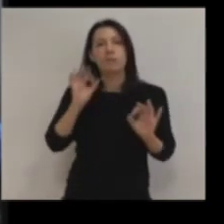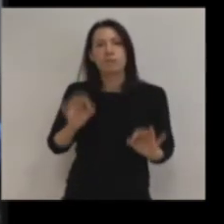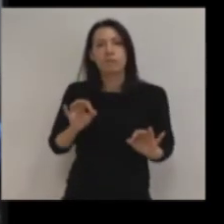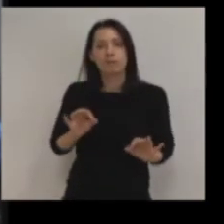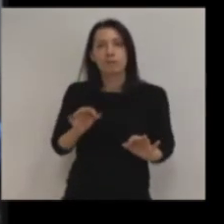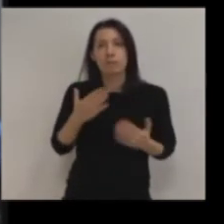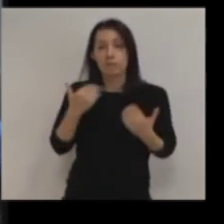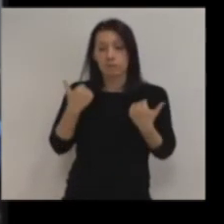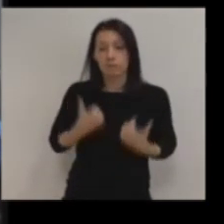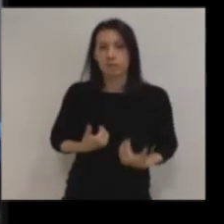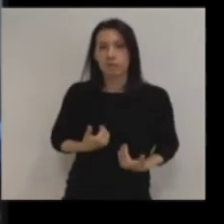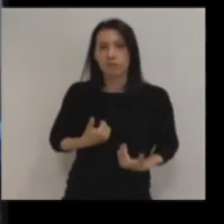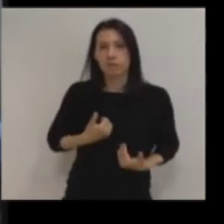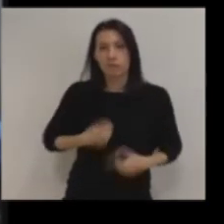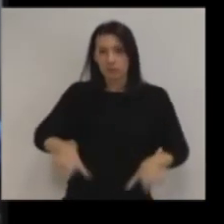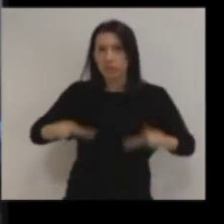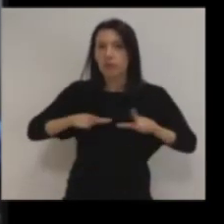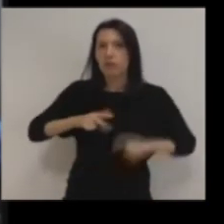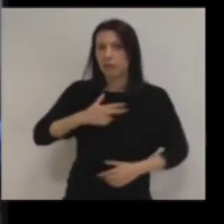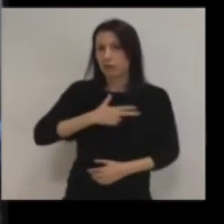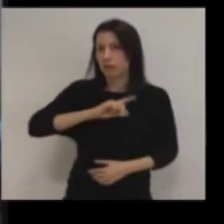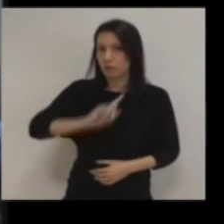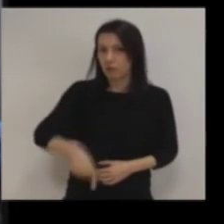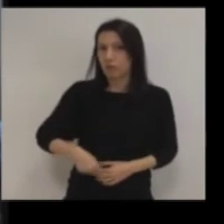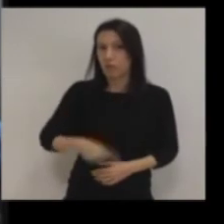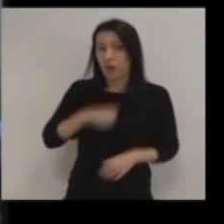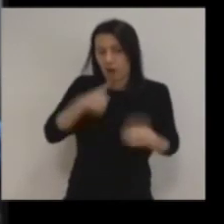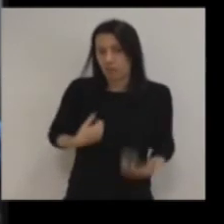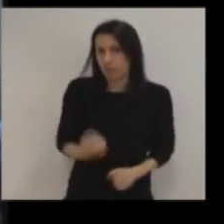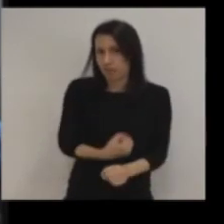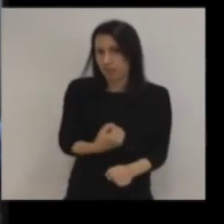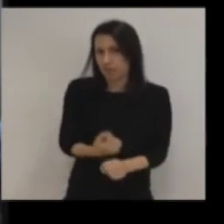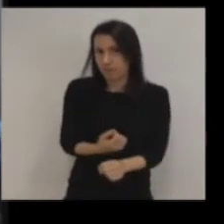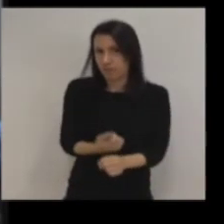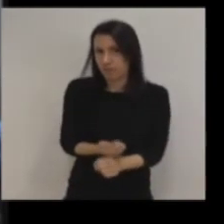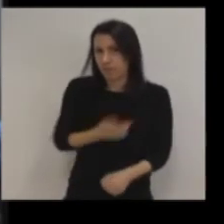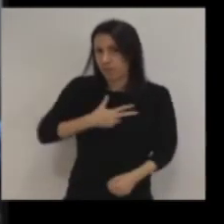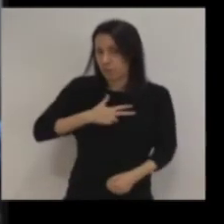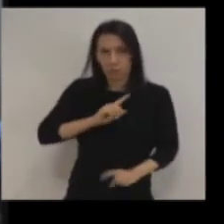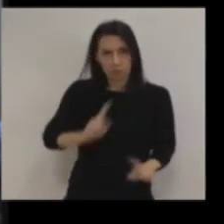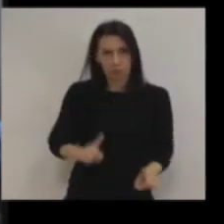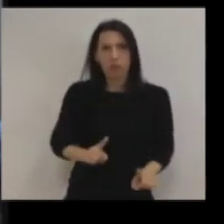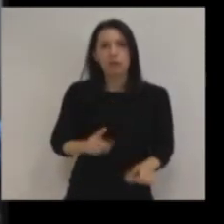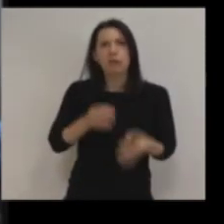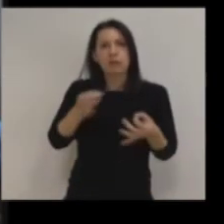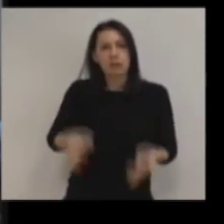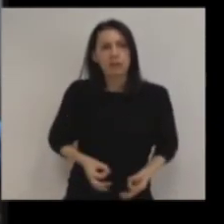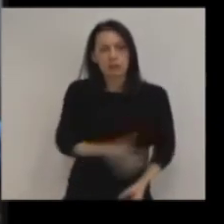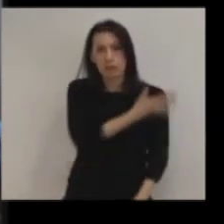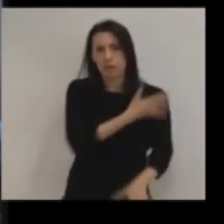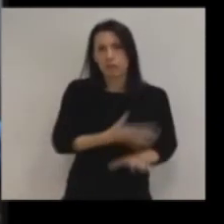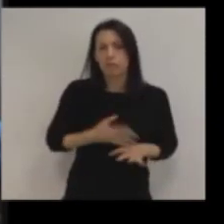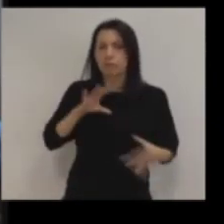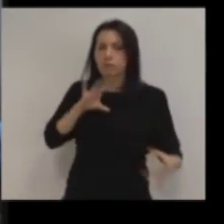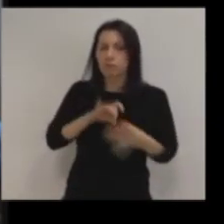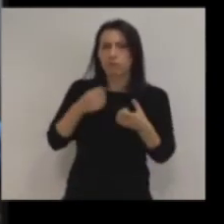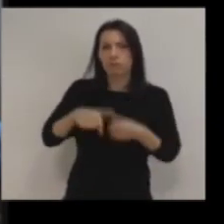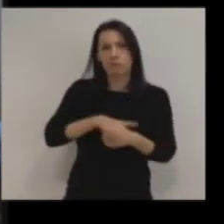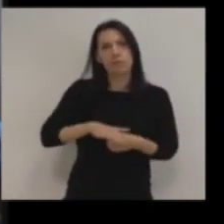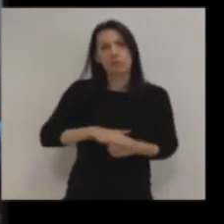Evidentemente, yo soy licenciado en Derecho también, no ejerzo, pero siempre he estado ligado a las tecnologías y